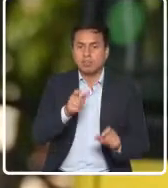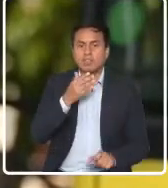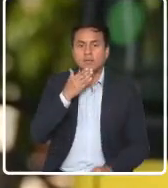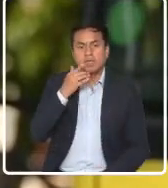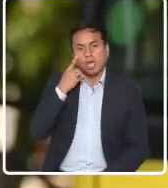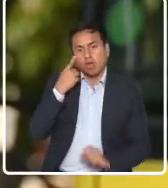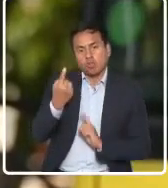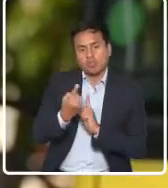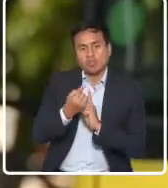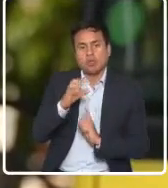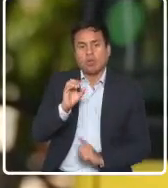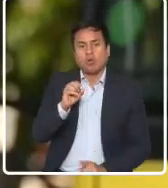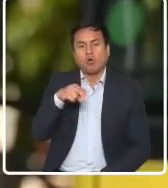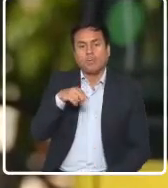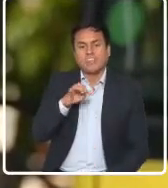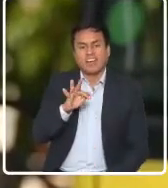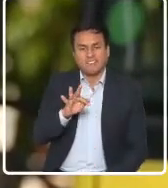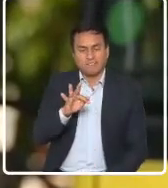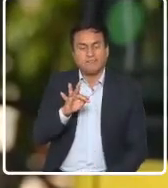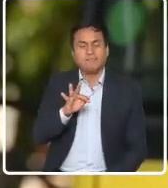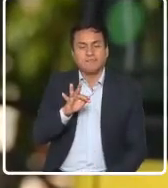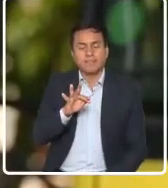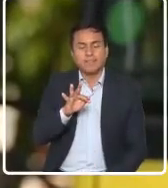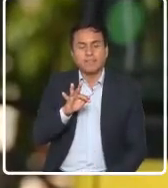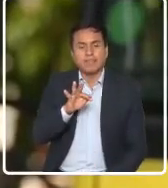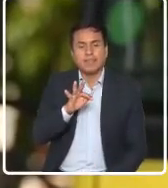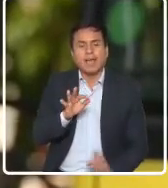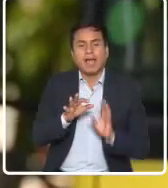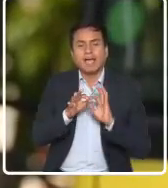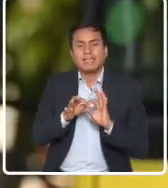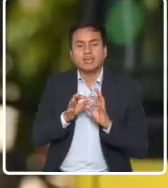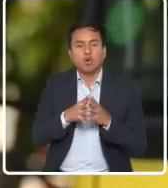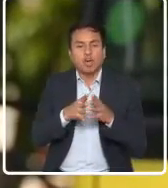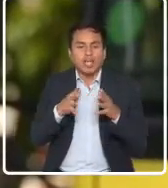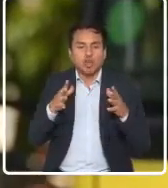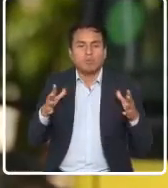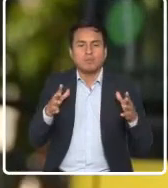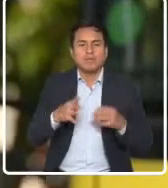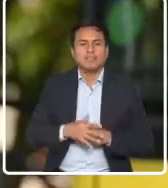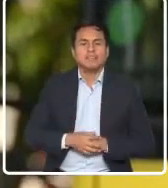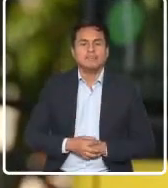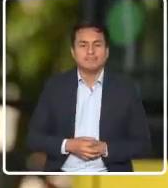he conocido en CONAF, a las cuales les agradezco enormemente.